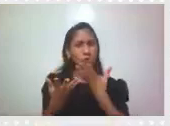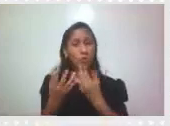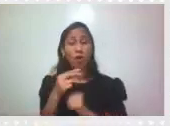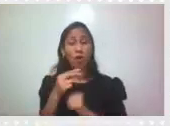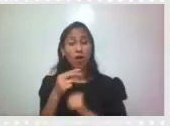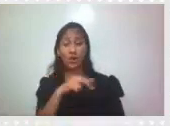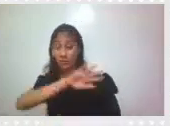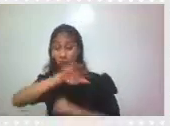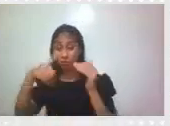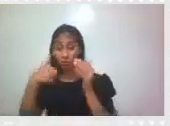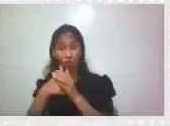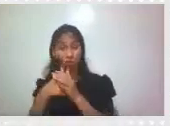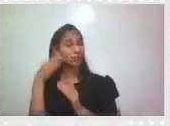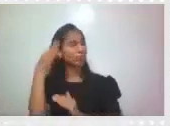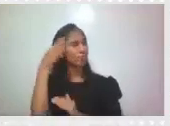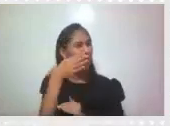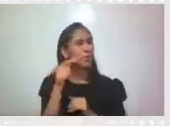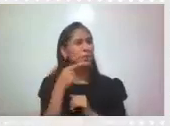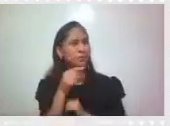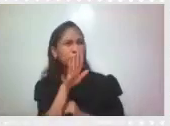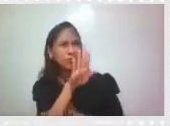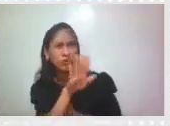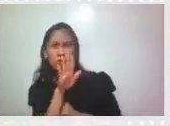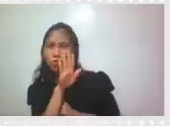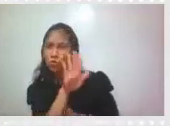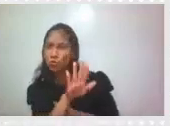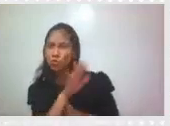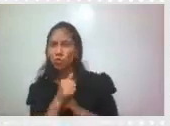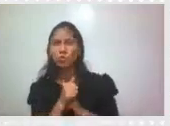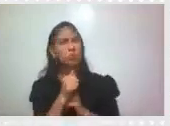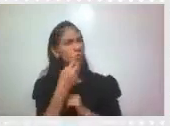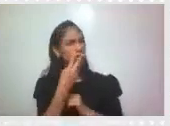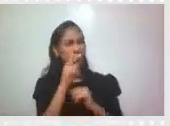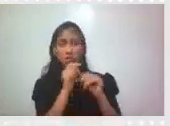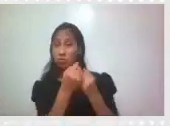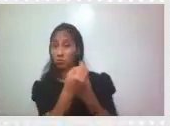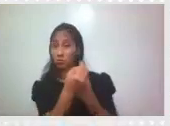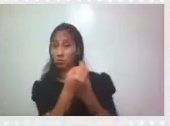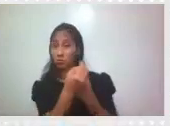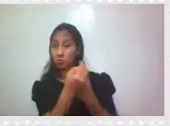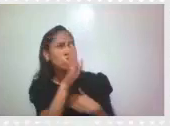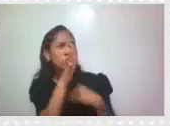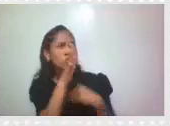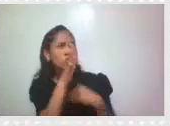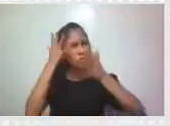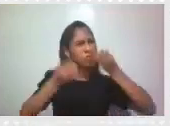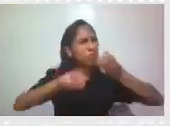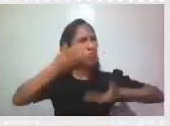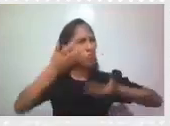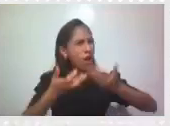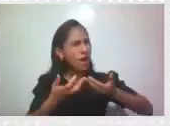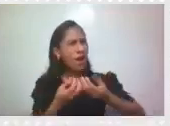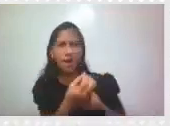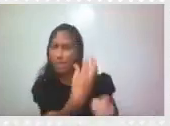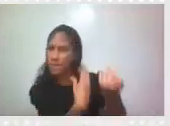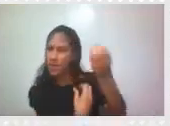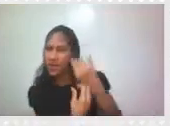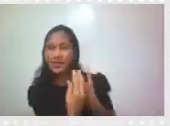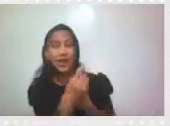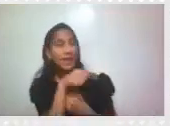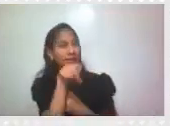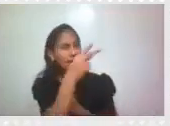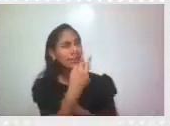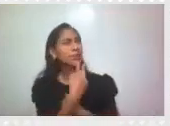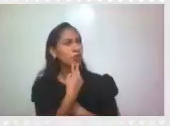espacios de recoger sus apreciaciones, sus observaciones, preocupaciones respecto a lo que pueda